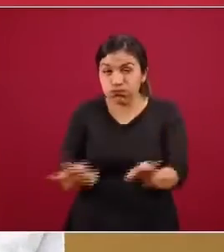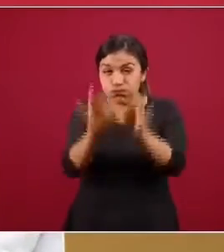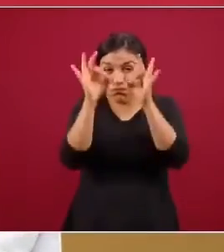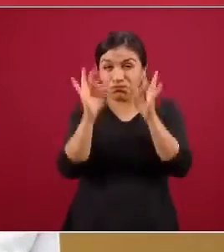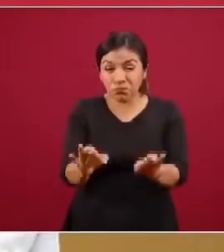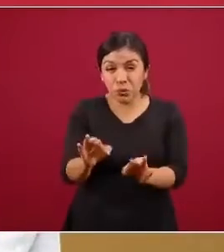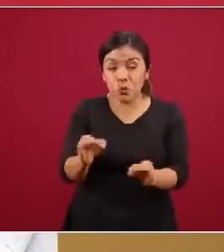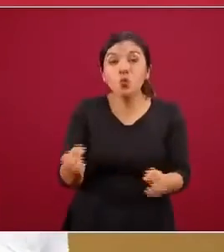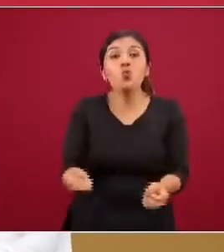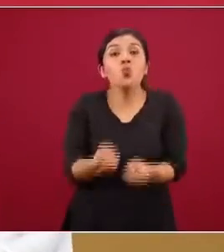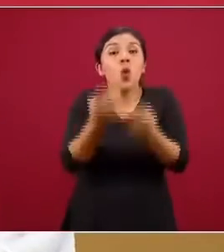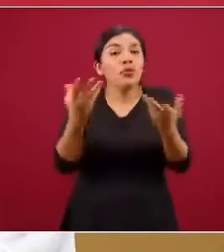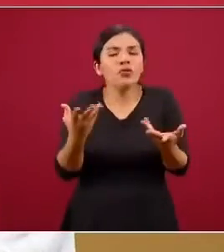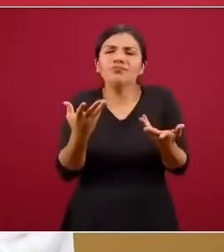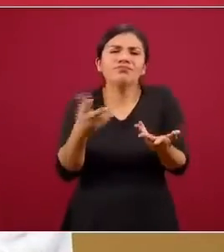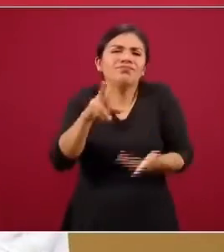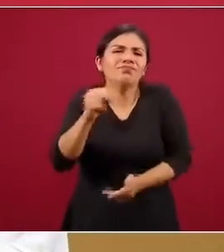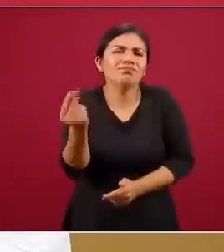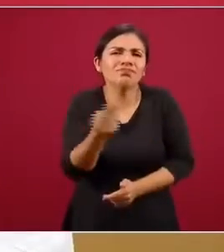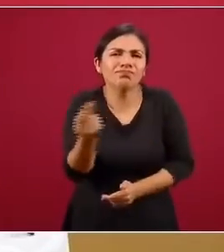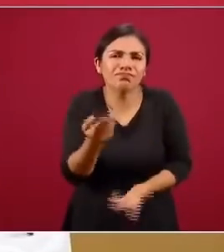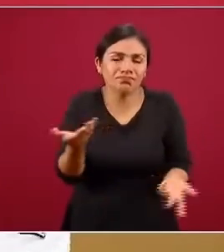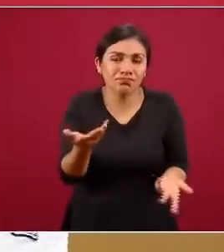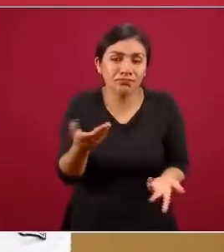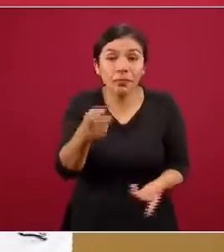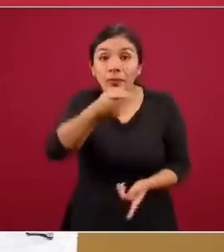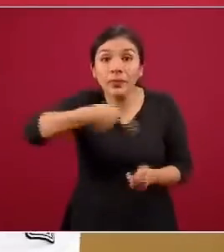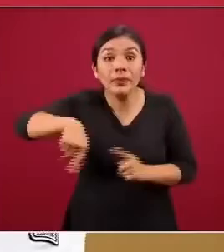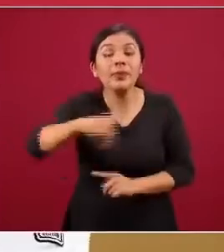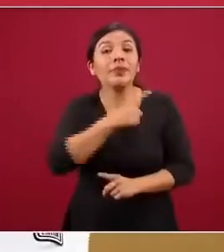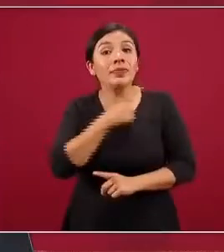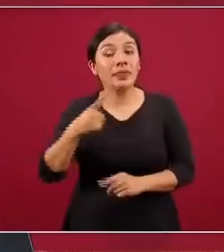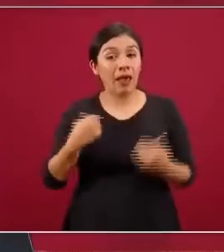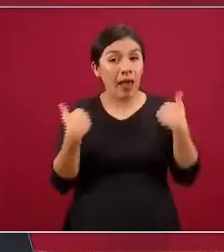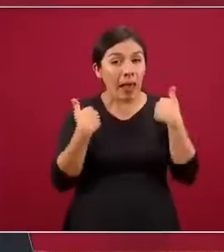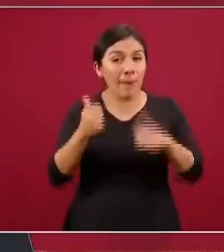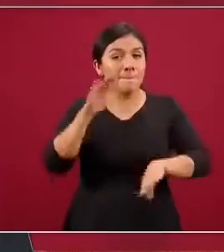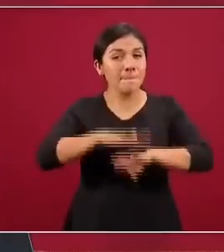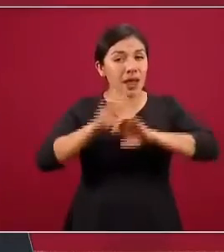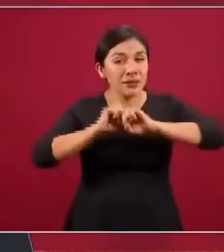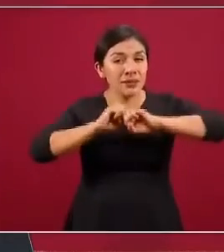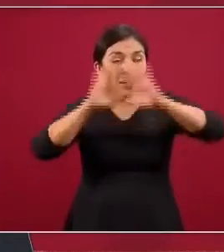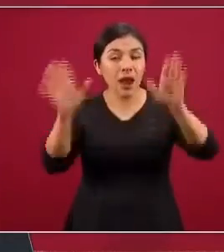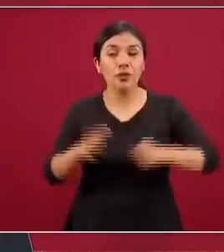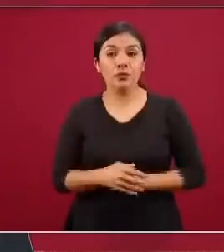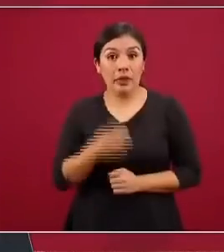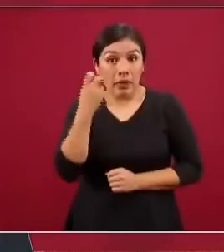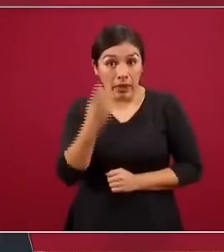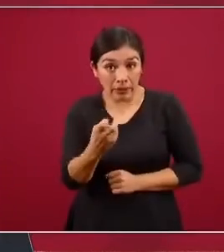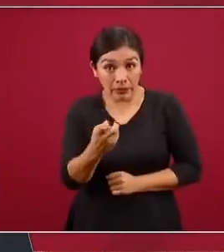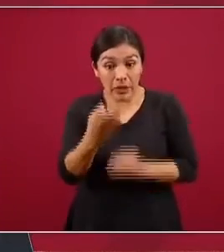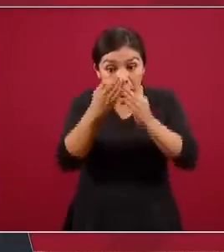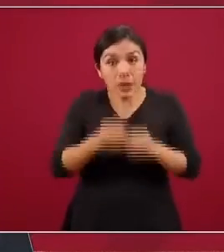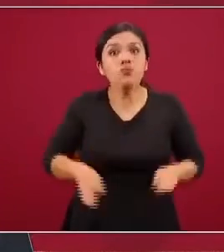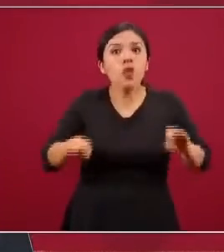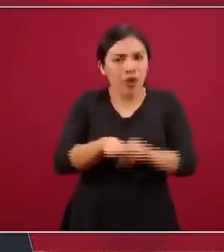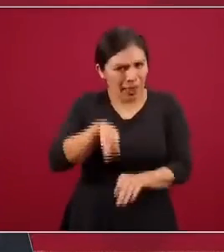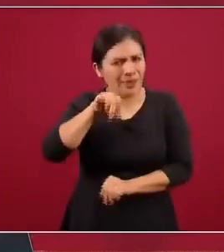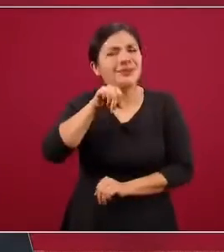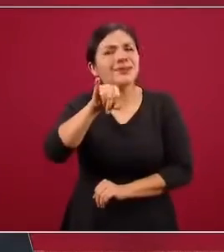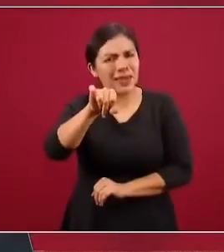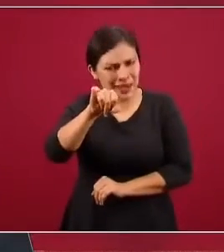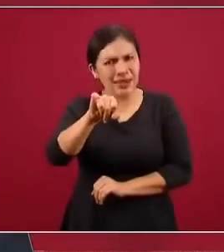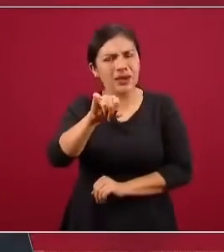completa de los eventos, no es necesario. Ahora, que quede muy claro, no quiere decir que no sea importante